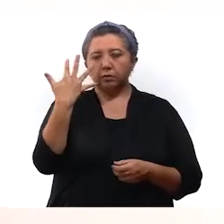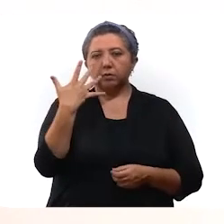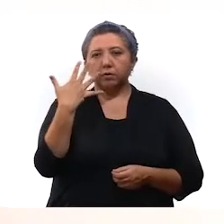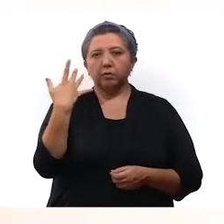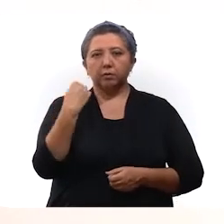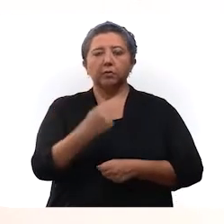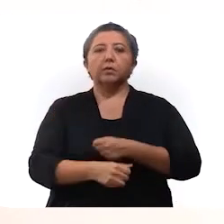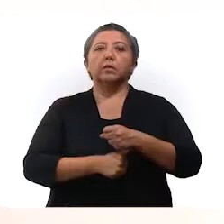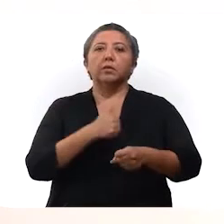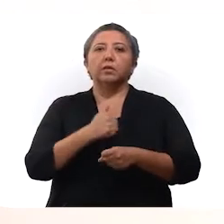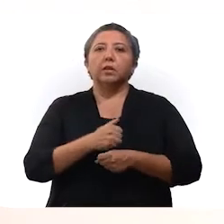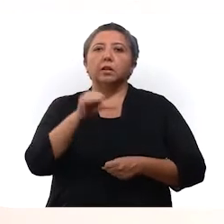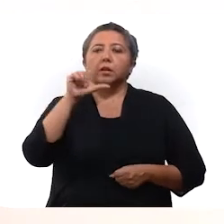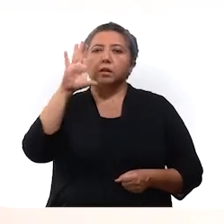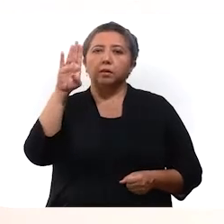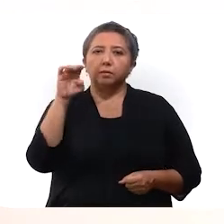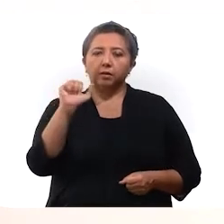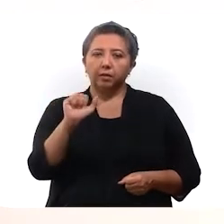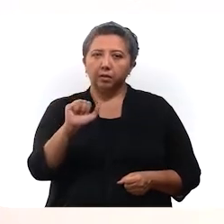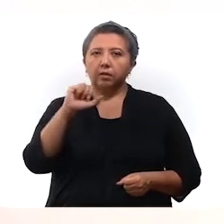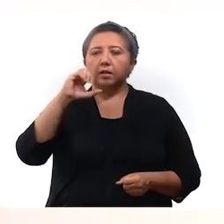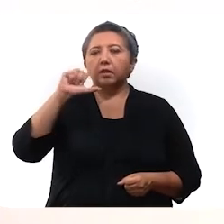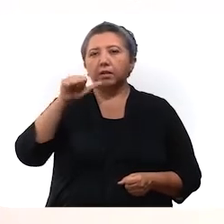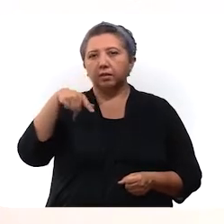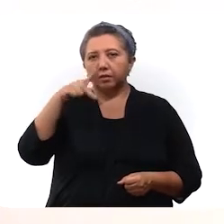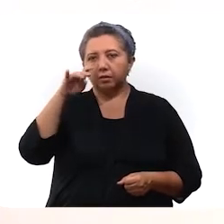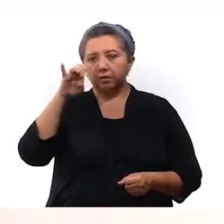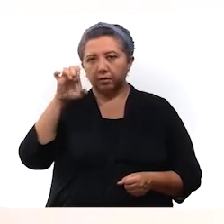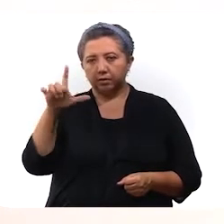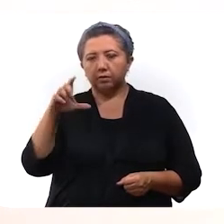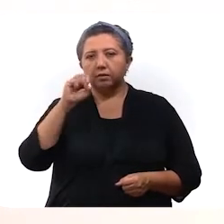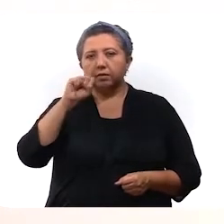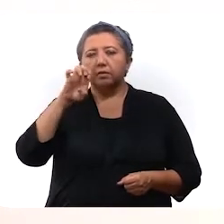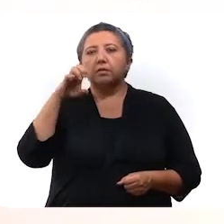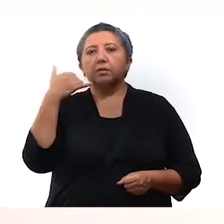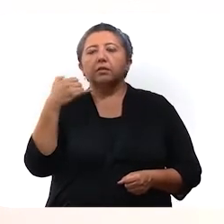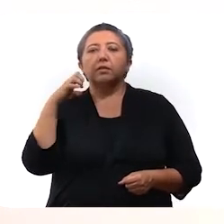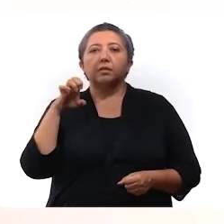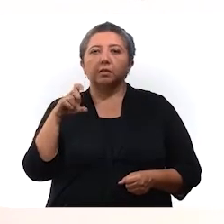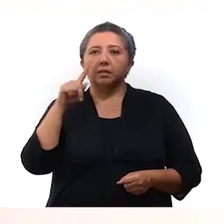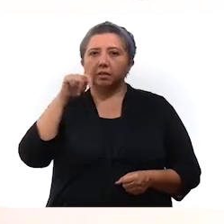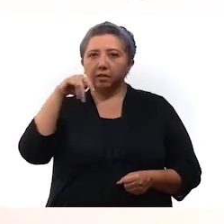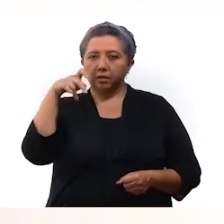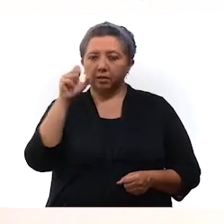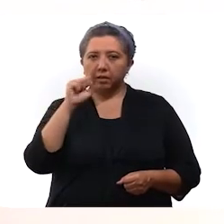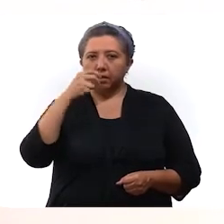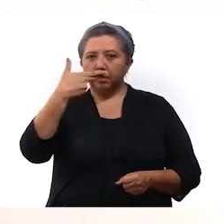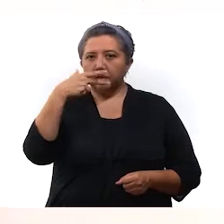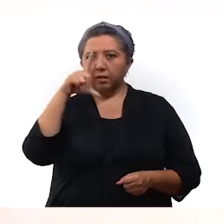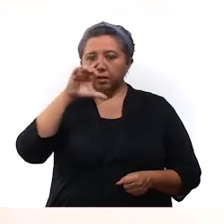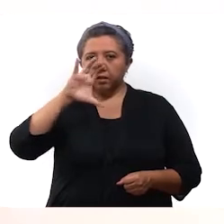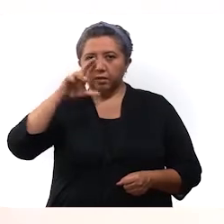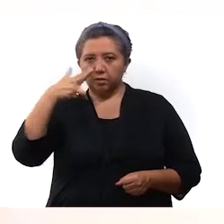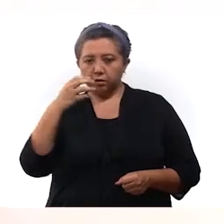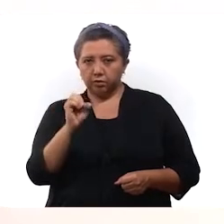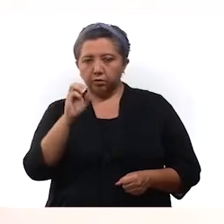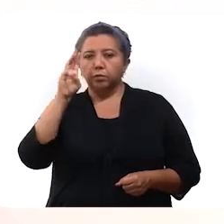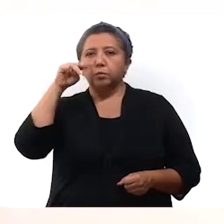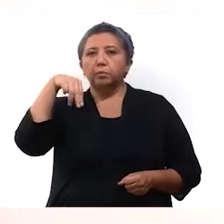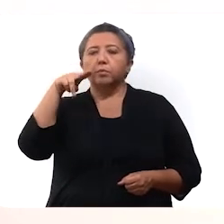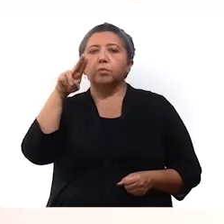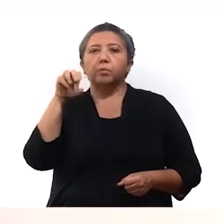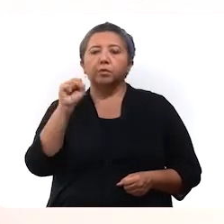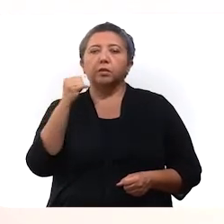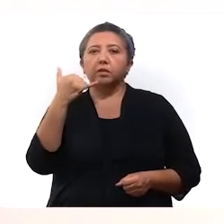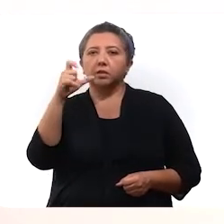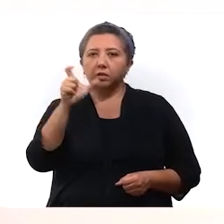50 a 59 años en Abalá, Aquil, Tzitzantún, Panabá, Sellé, Tequit, Tinum, Jalachó, Muna, Tecó, Tzucacab